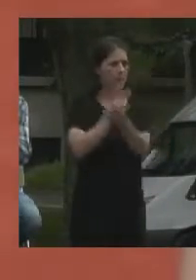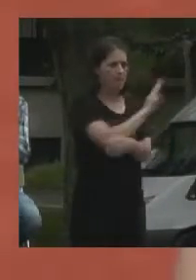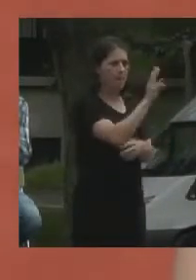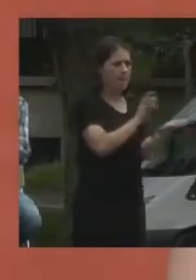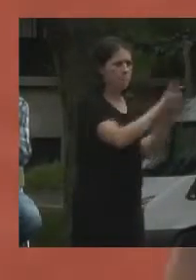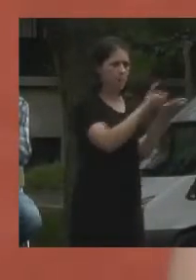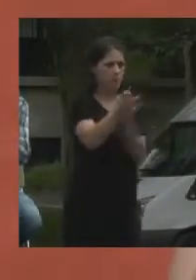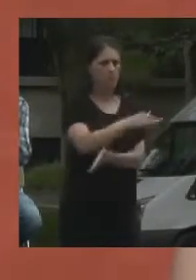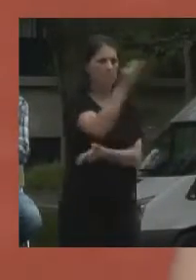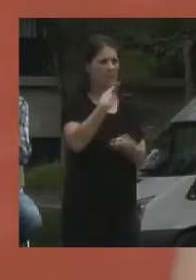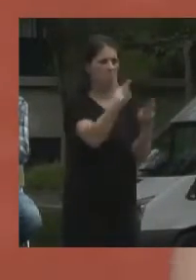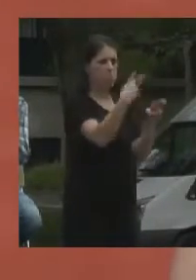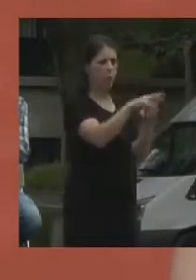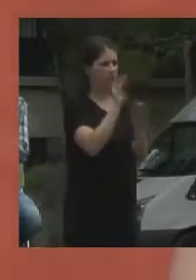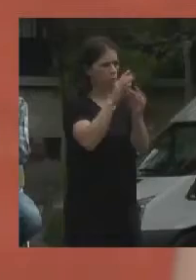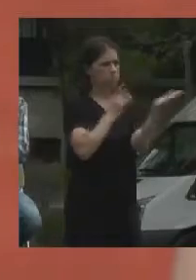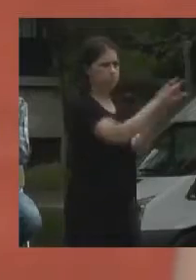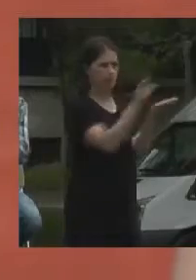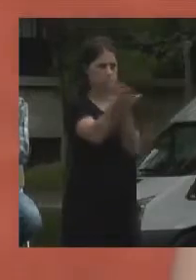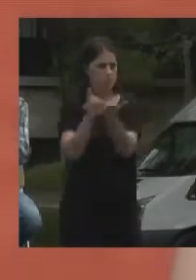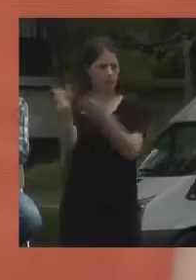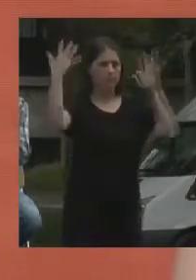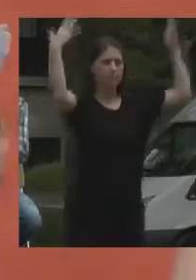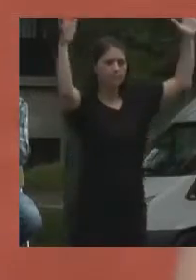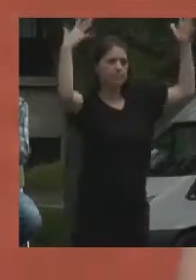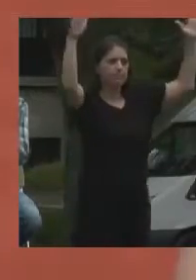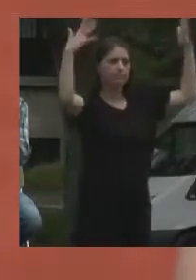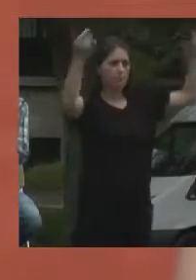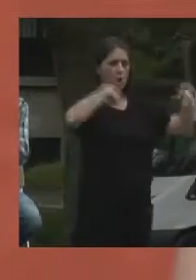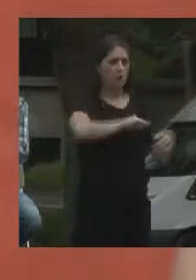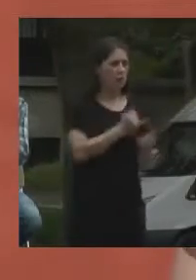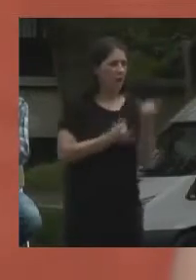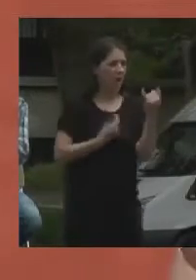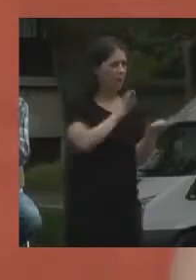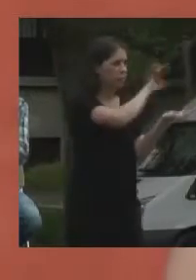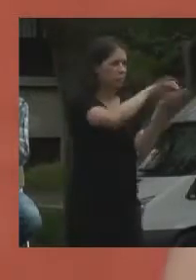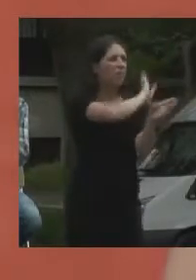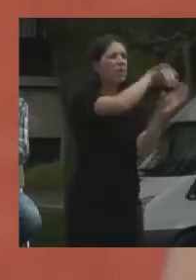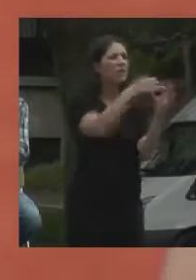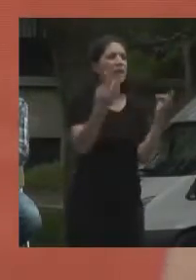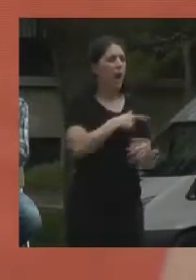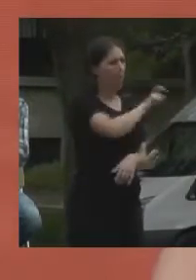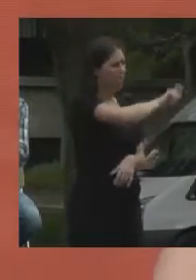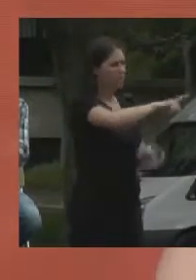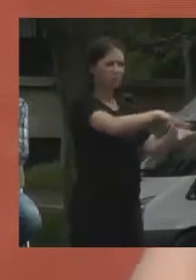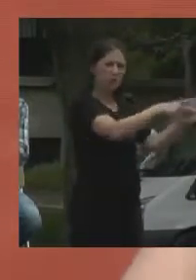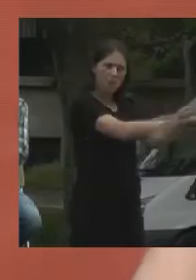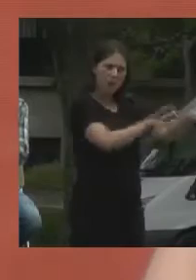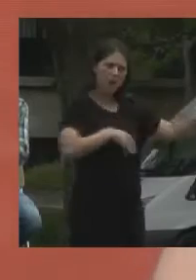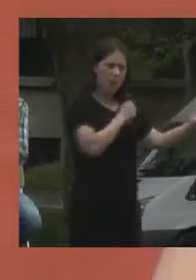Partido Popular e as políticas do Partido Popular. Vamos meter nas institucións a maioría social que